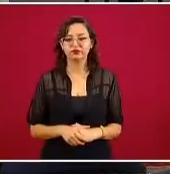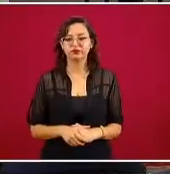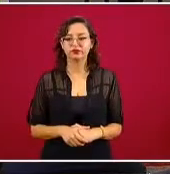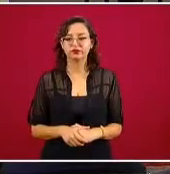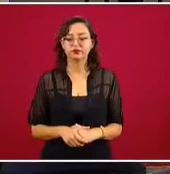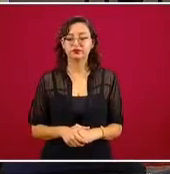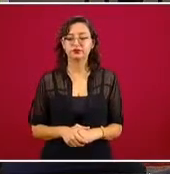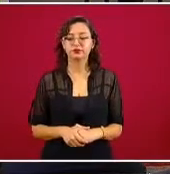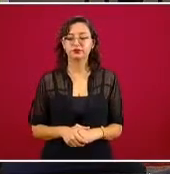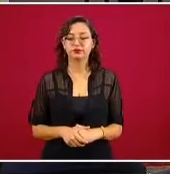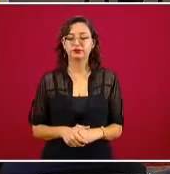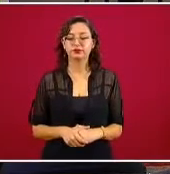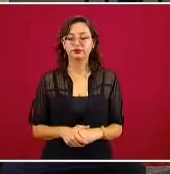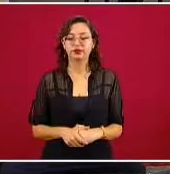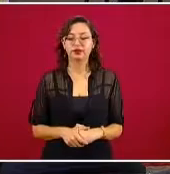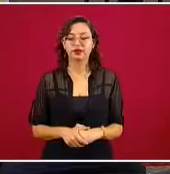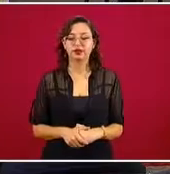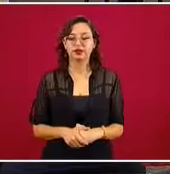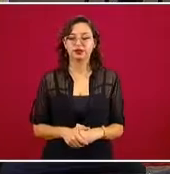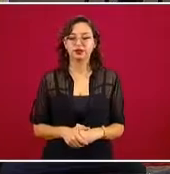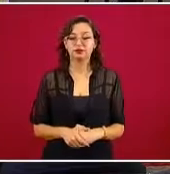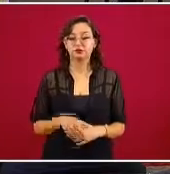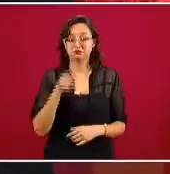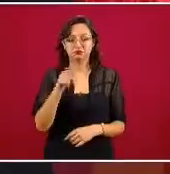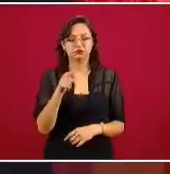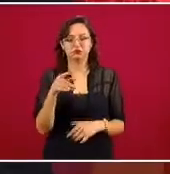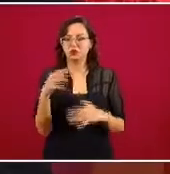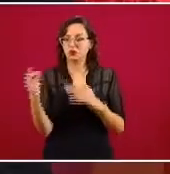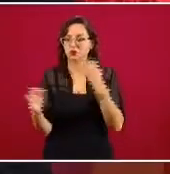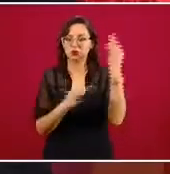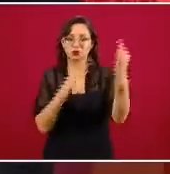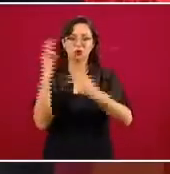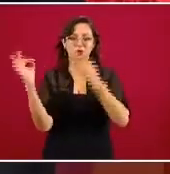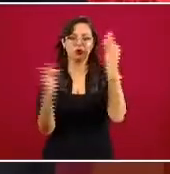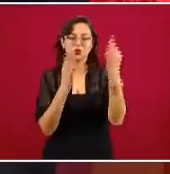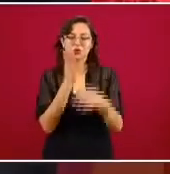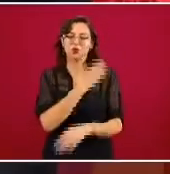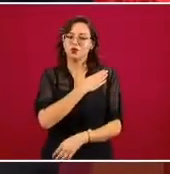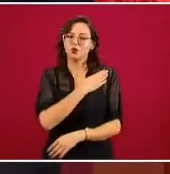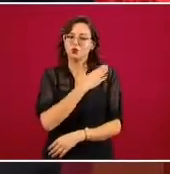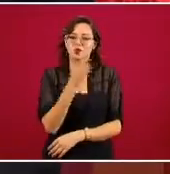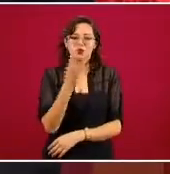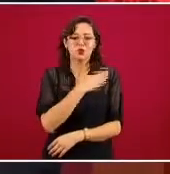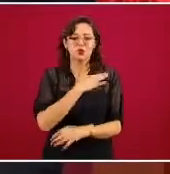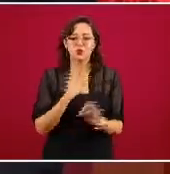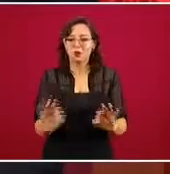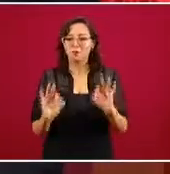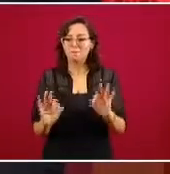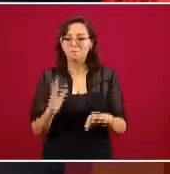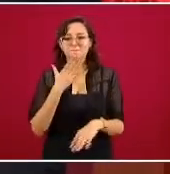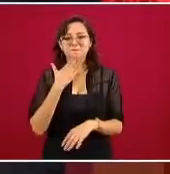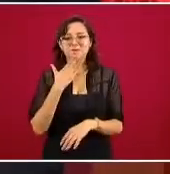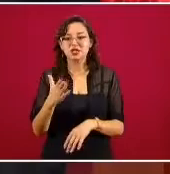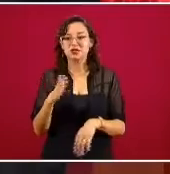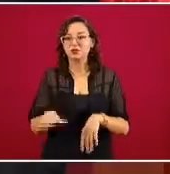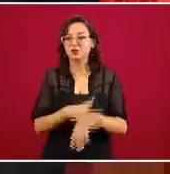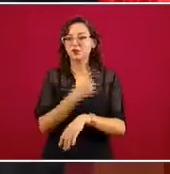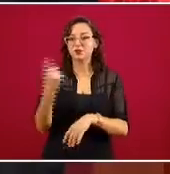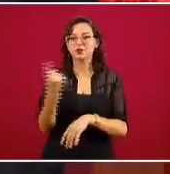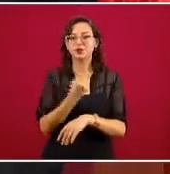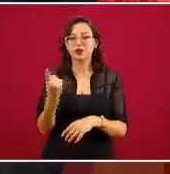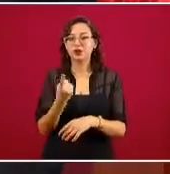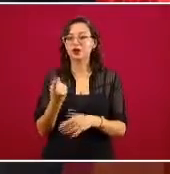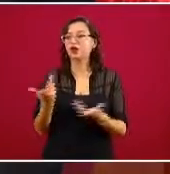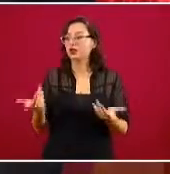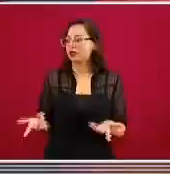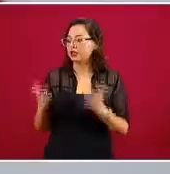Esto nos lleva a una segunda, bueno, esta es una excelente noticia, porque lo que nos habla es que estamos teniendo éxito en